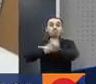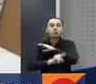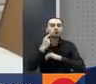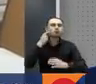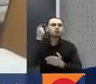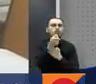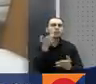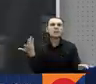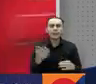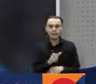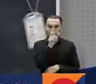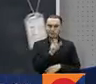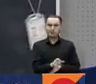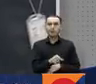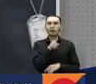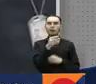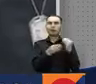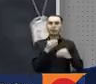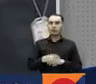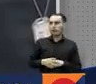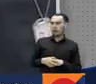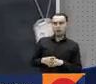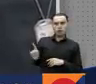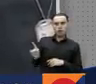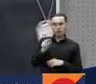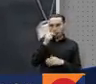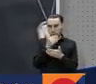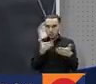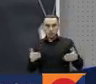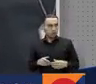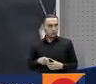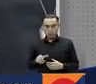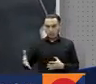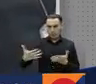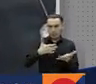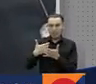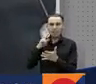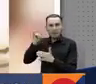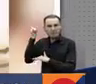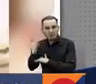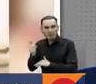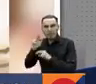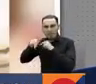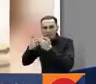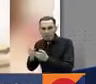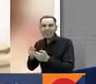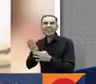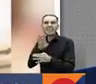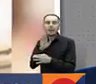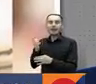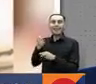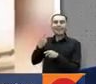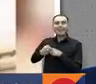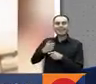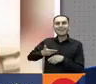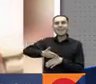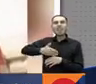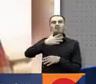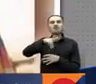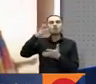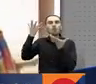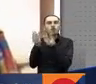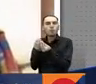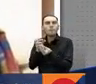una mujer señalada de captar y custodiar a niñas que habrían sido abusadas sexualmente por el exjefe paramilitar Hernán Giraldo